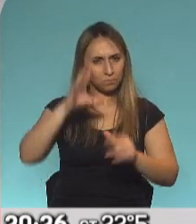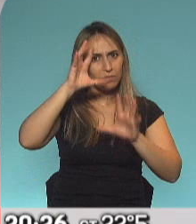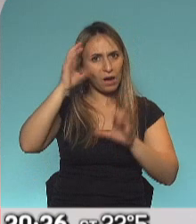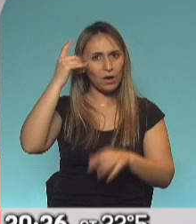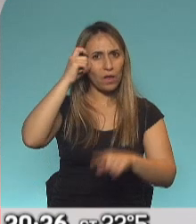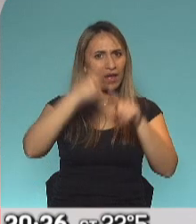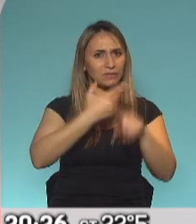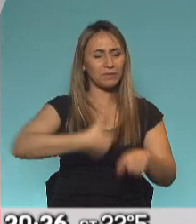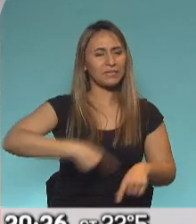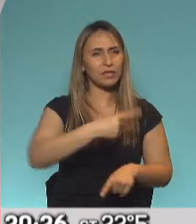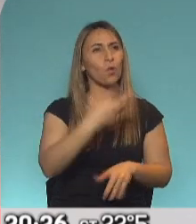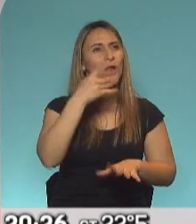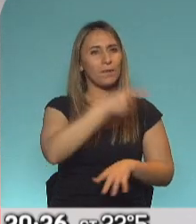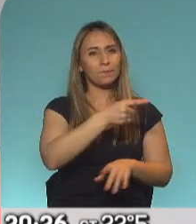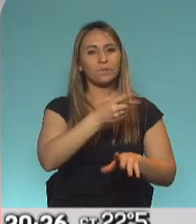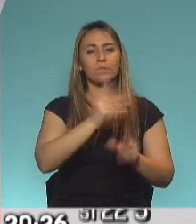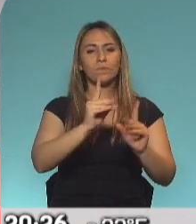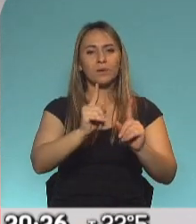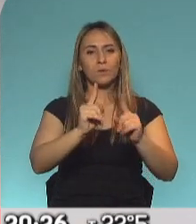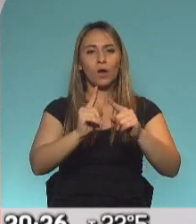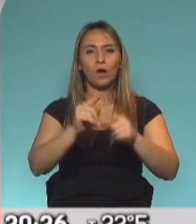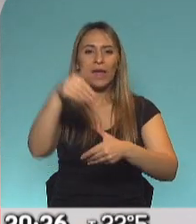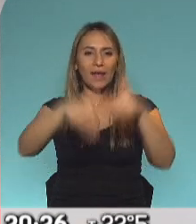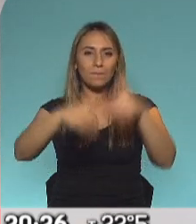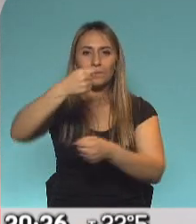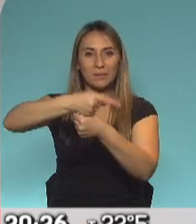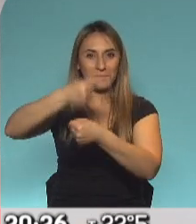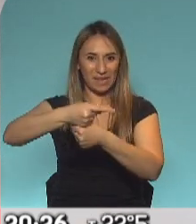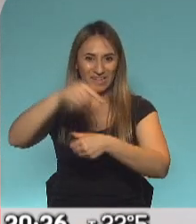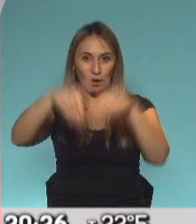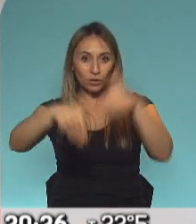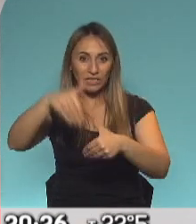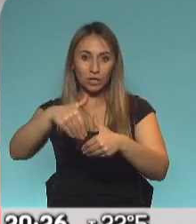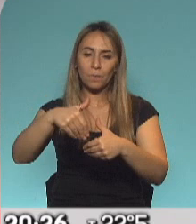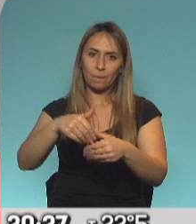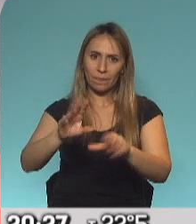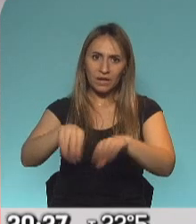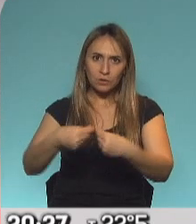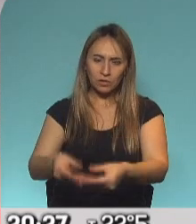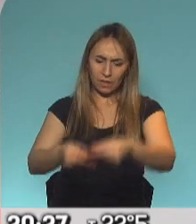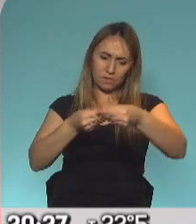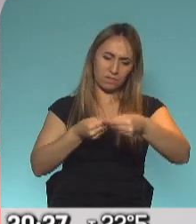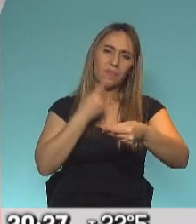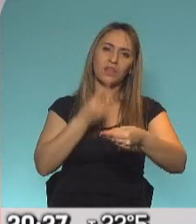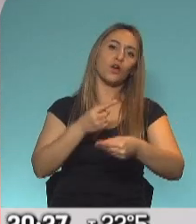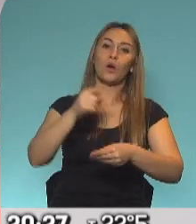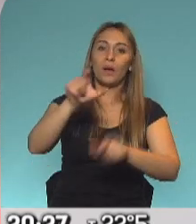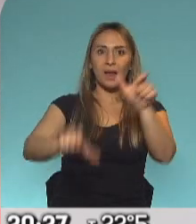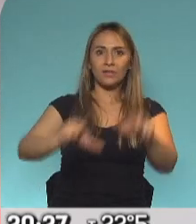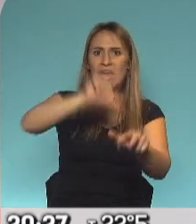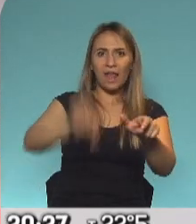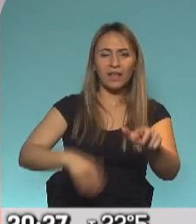una vez que recibió los resultados de las PASO, le echó la culpa a todos los argentinos y argentinas de cómo habían votado. Así que me parece que eso es muy